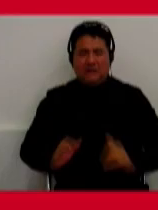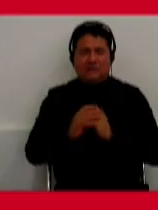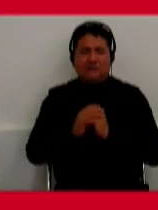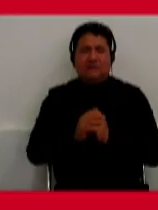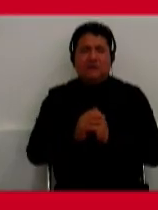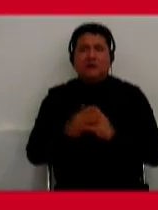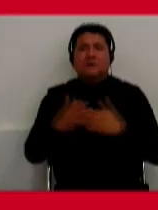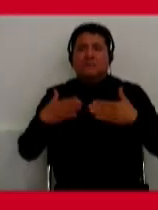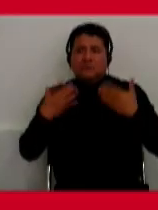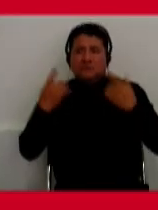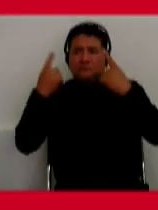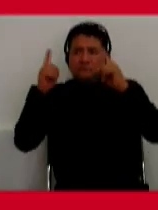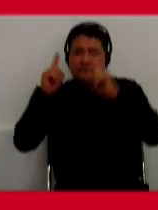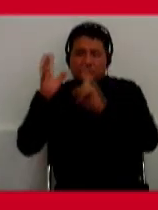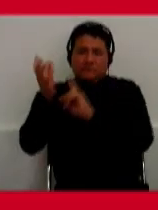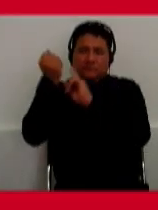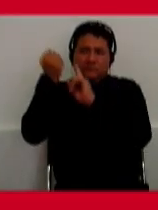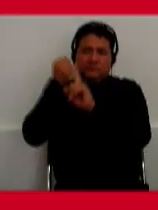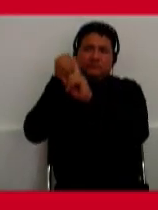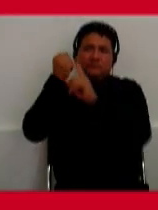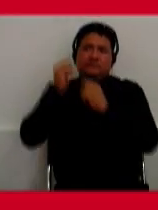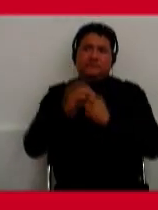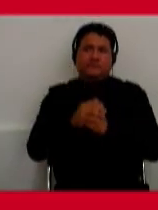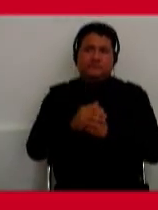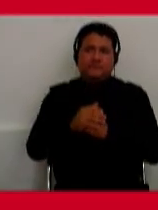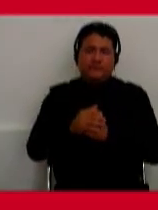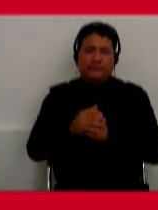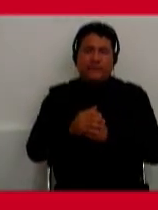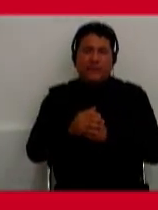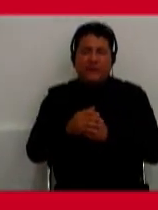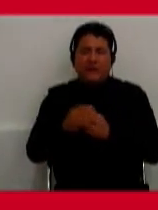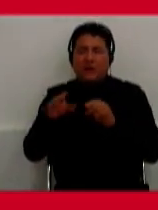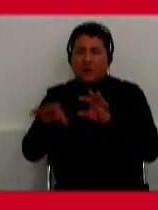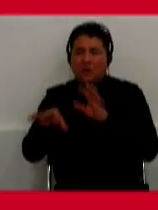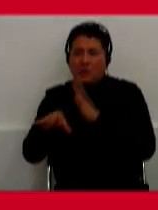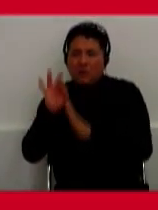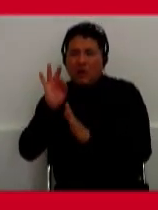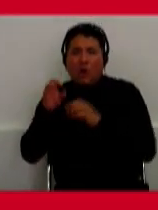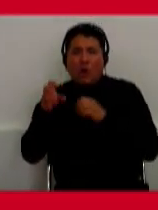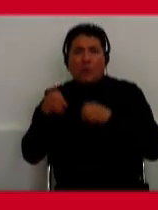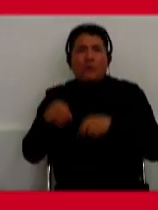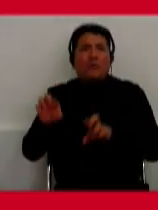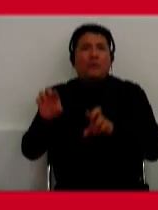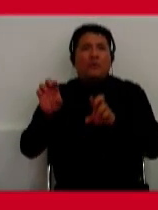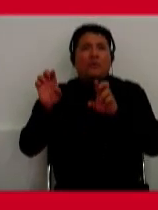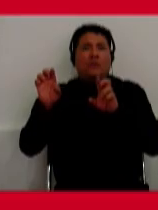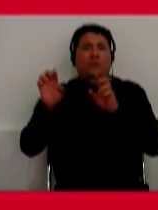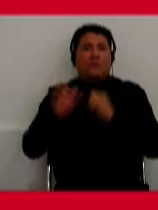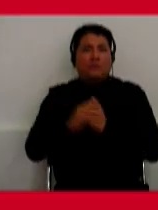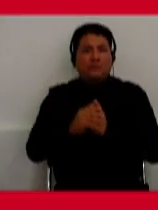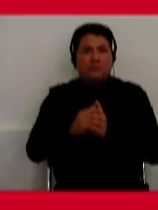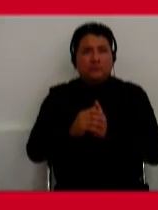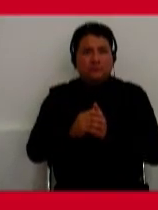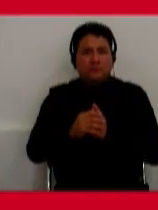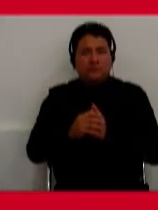obtener mejores resultados e identificar oportunidades en el proceso de planeamiento y ejecución mina.